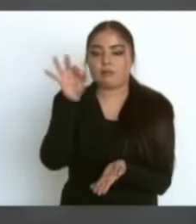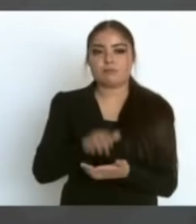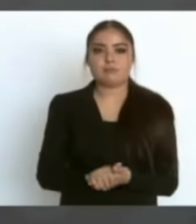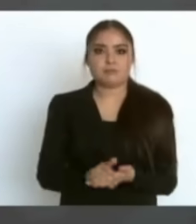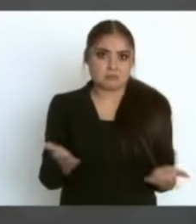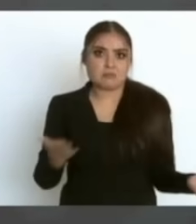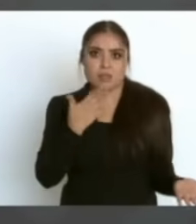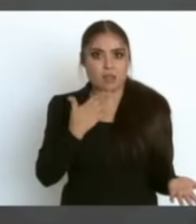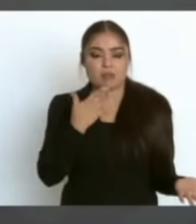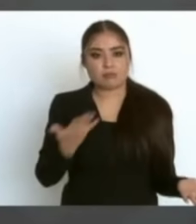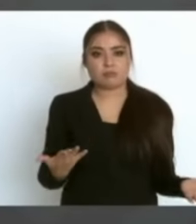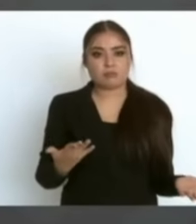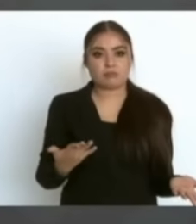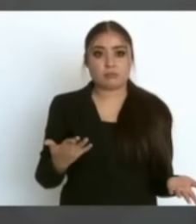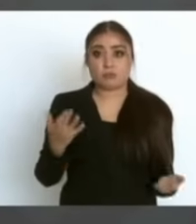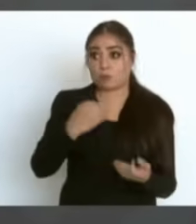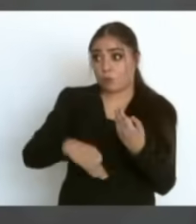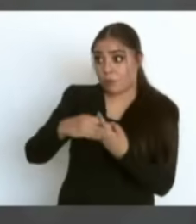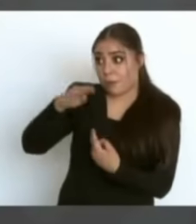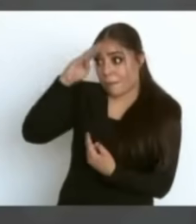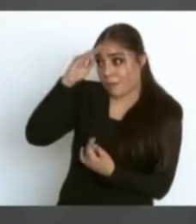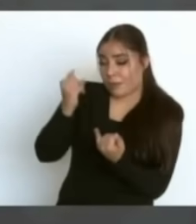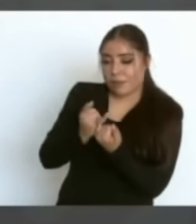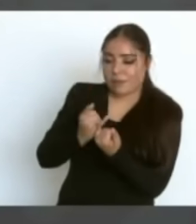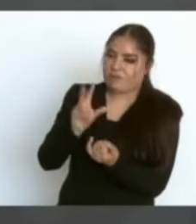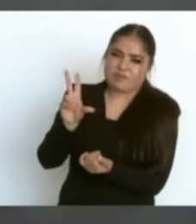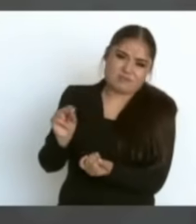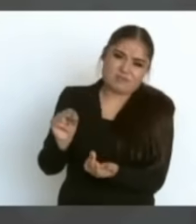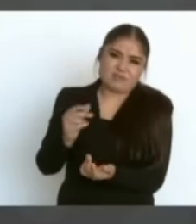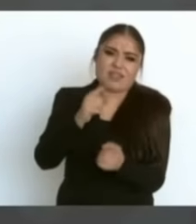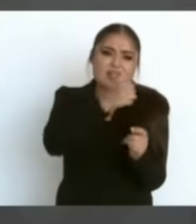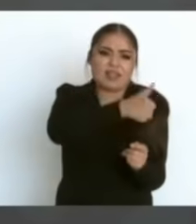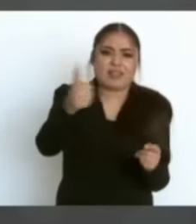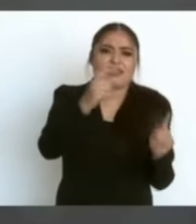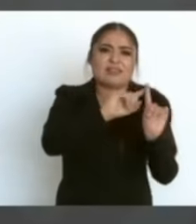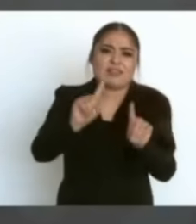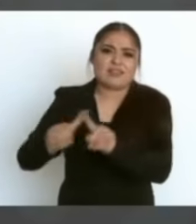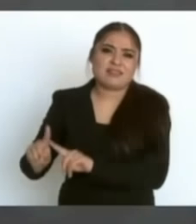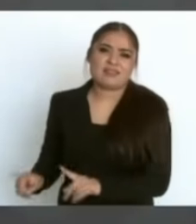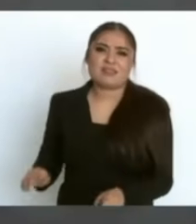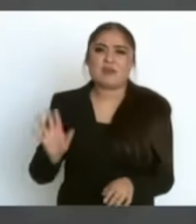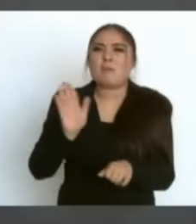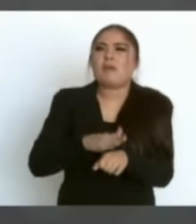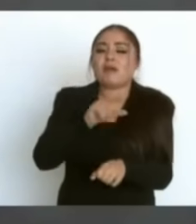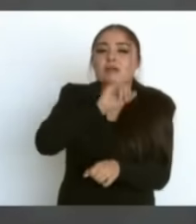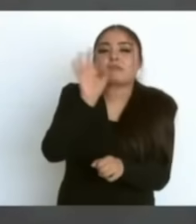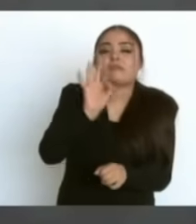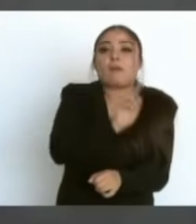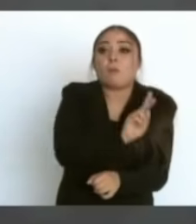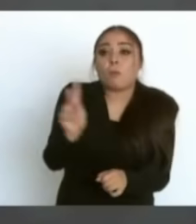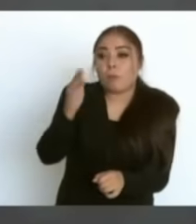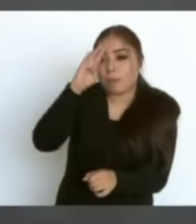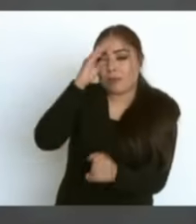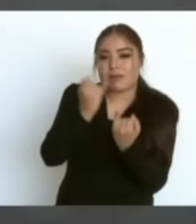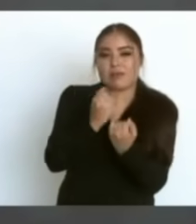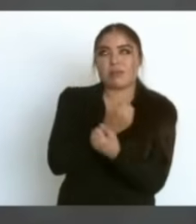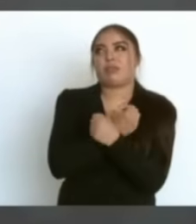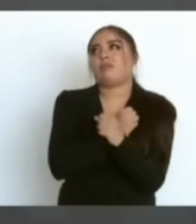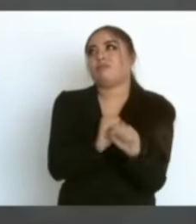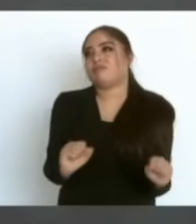y qué bien que no todos pensamos iguales porque además sería esta muy aburrida la vida